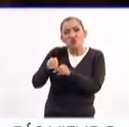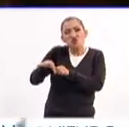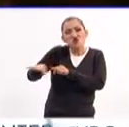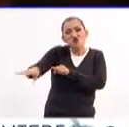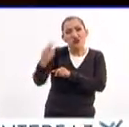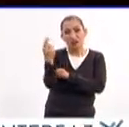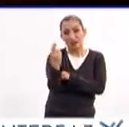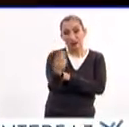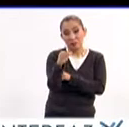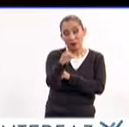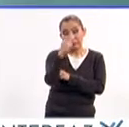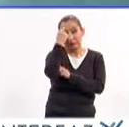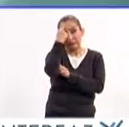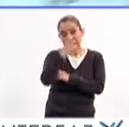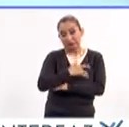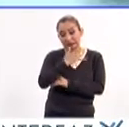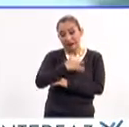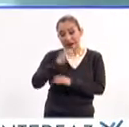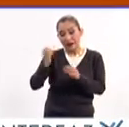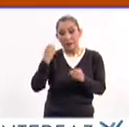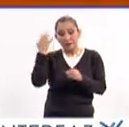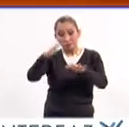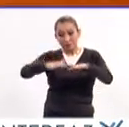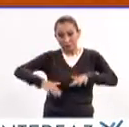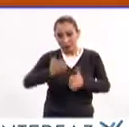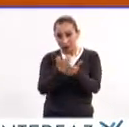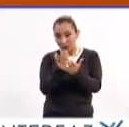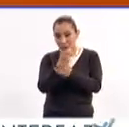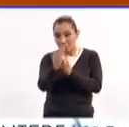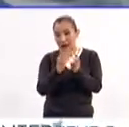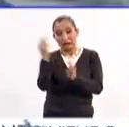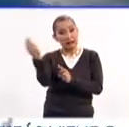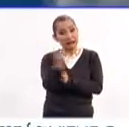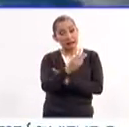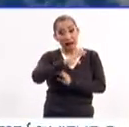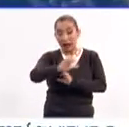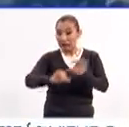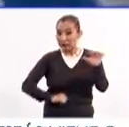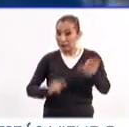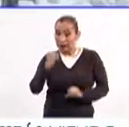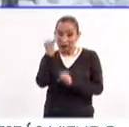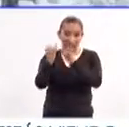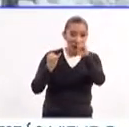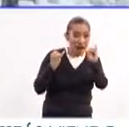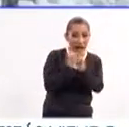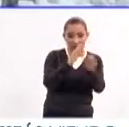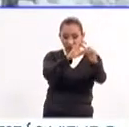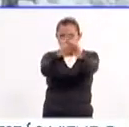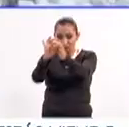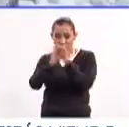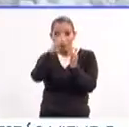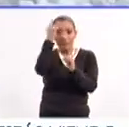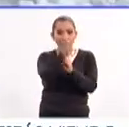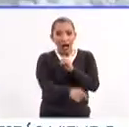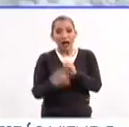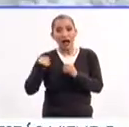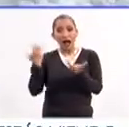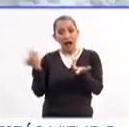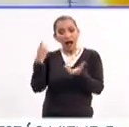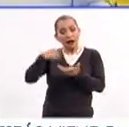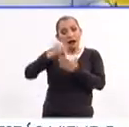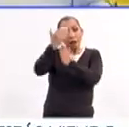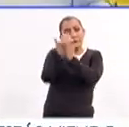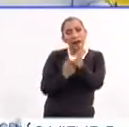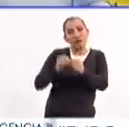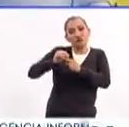dependemos. La reflexión del Foro Económico Mundial afirma que se necesitará una acción internacional y coordinada para internalizar y mitigar